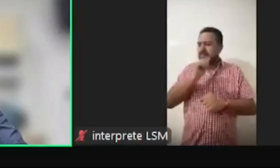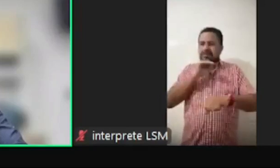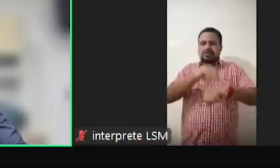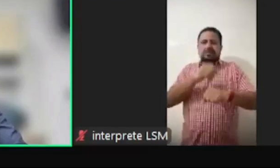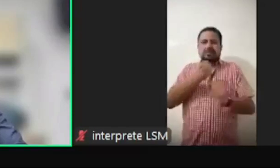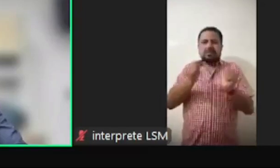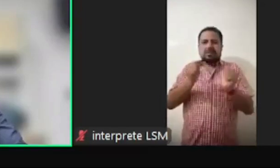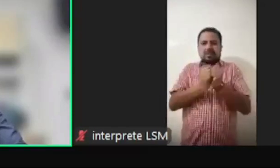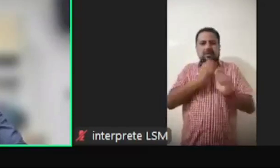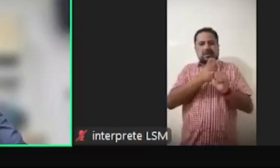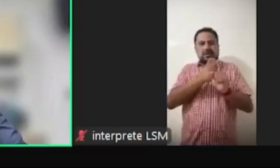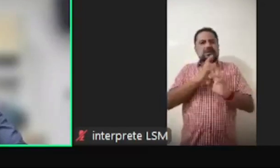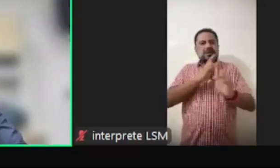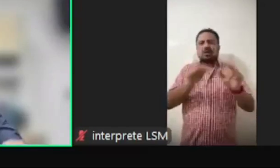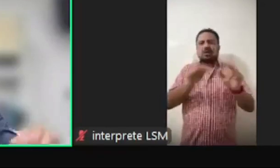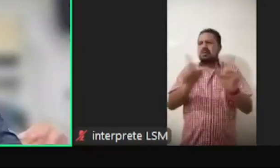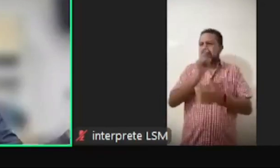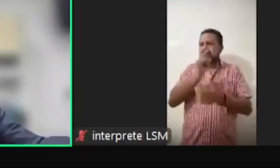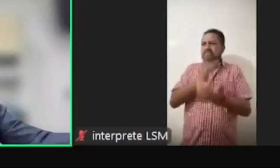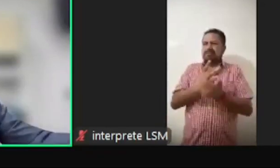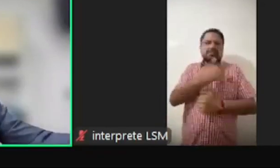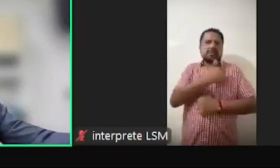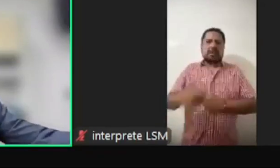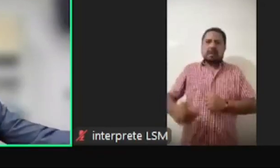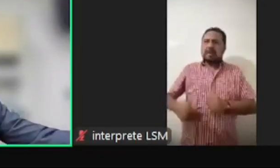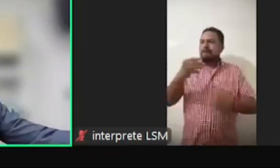Es la cuenta, magistrada presidenta, magistradas, magistrado.